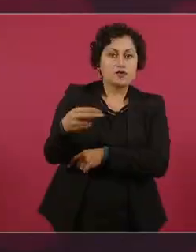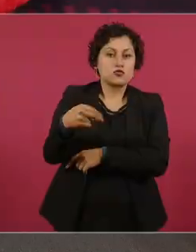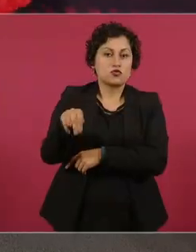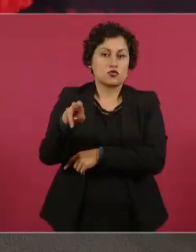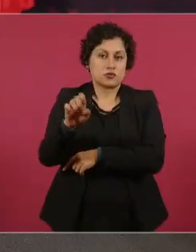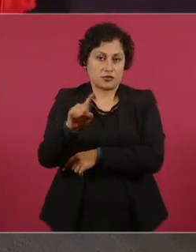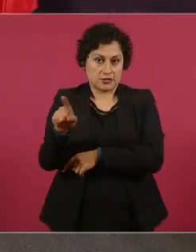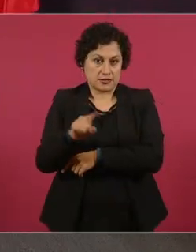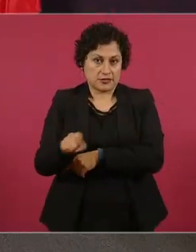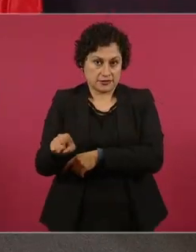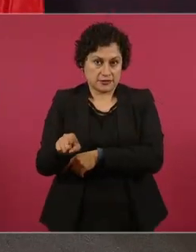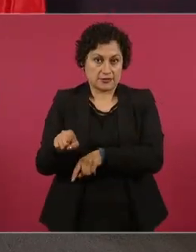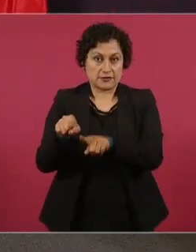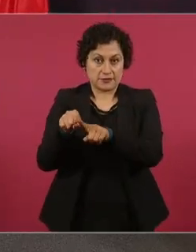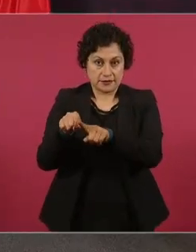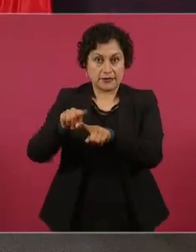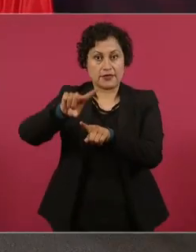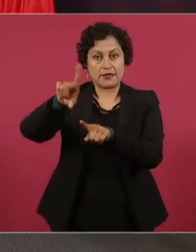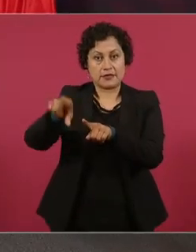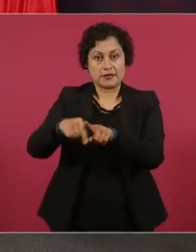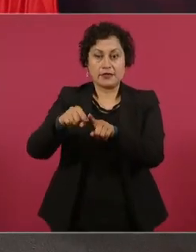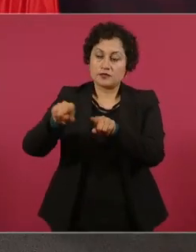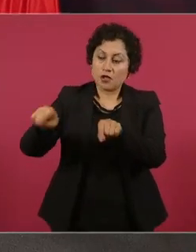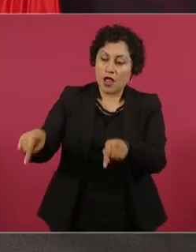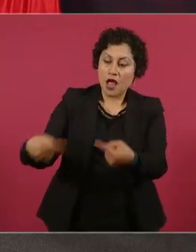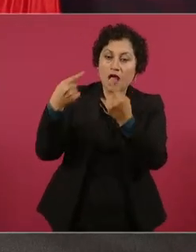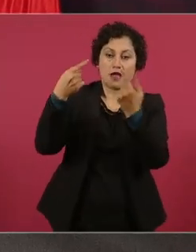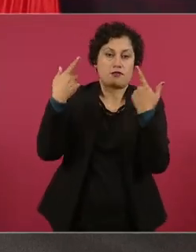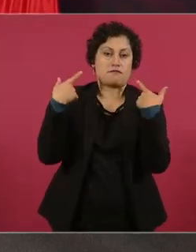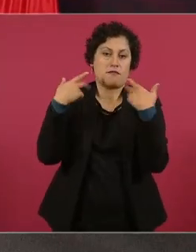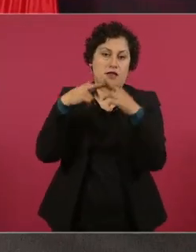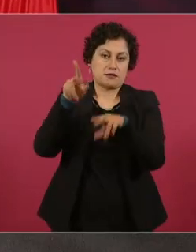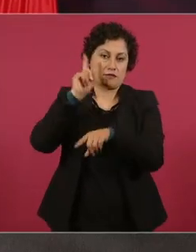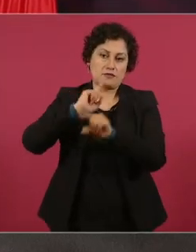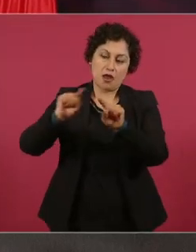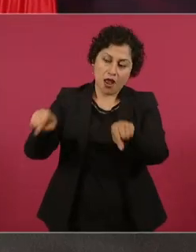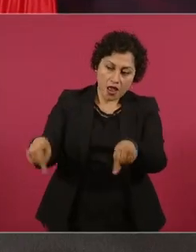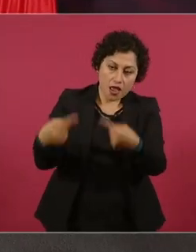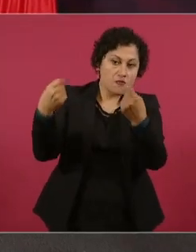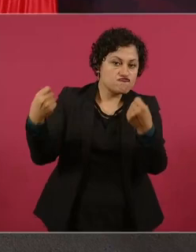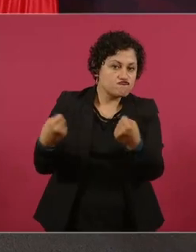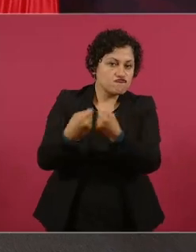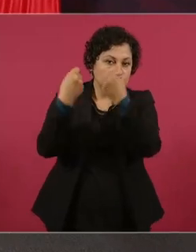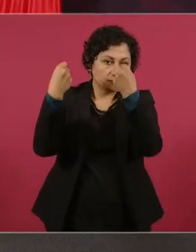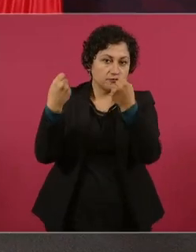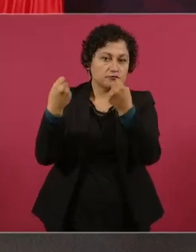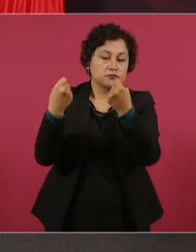Y luego Yunes se peleó con la maestra, o se pelearon, y hubo diferencias ahí.